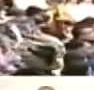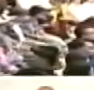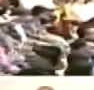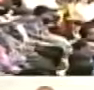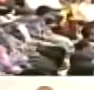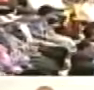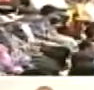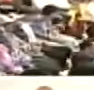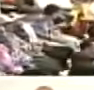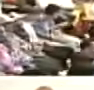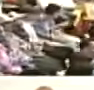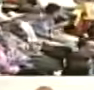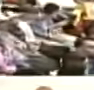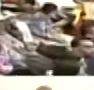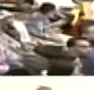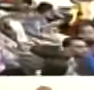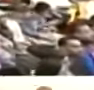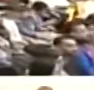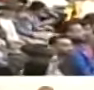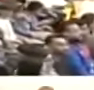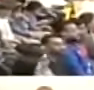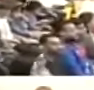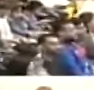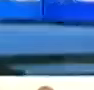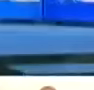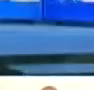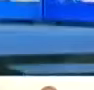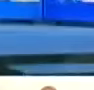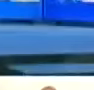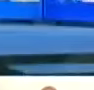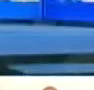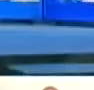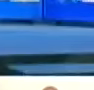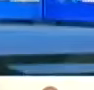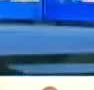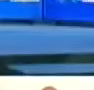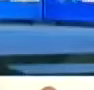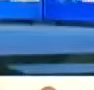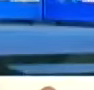conectados vía internet